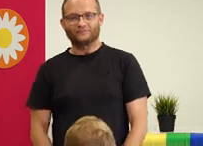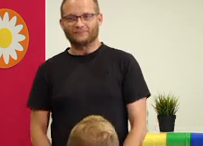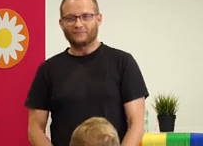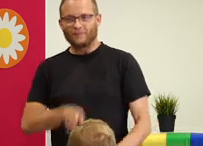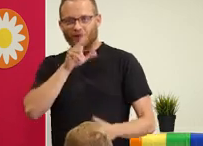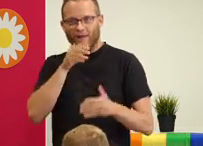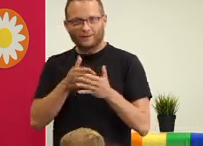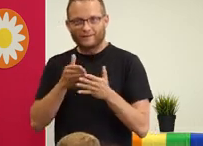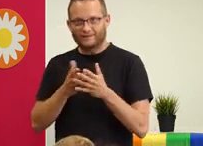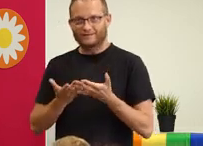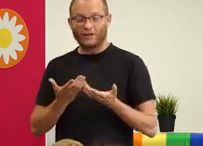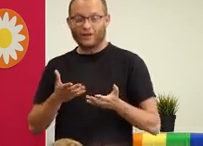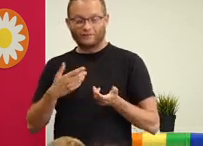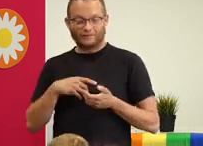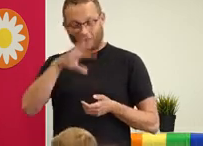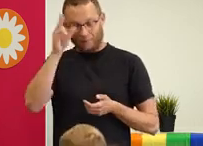me encanta cuando no sé hablar.